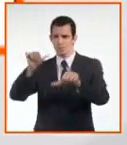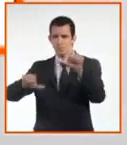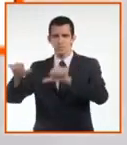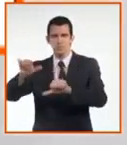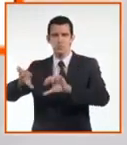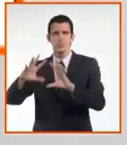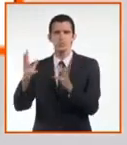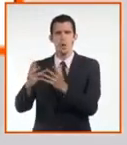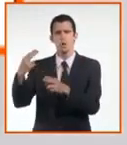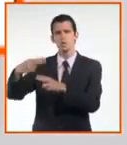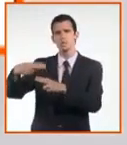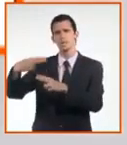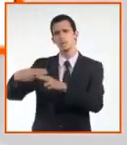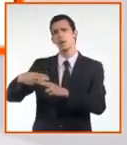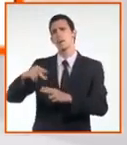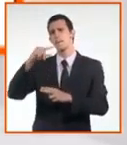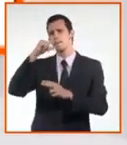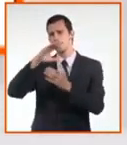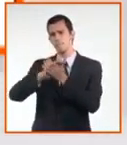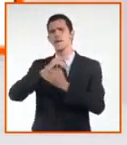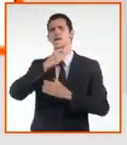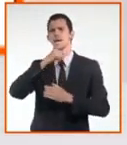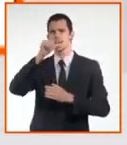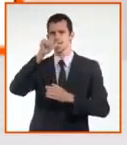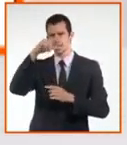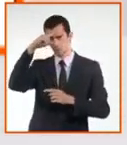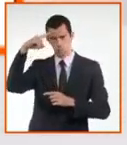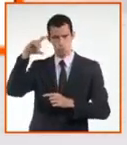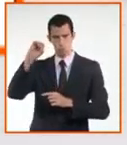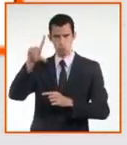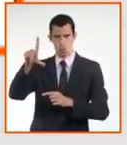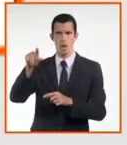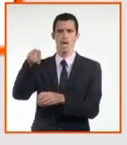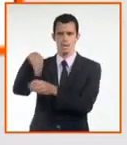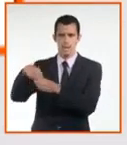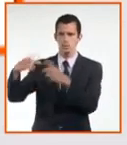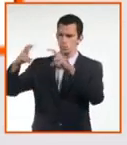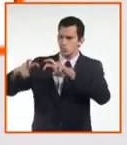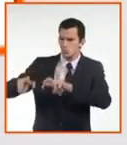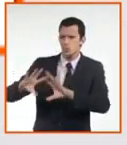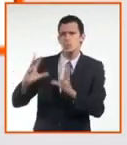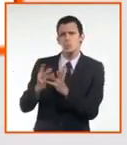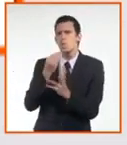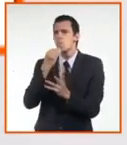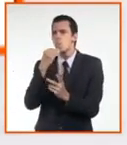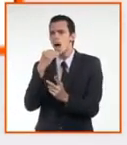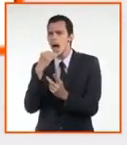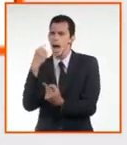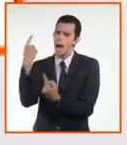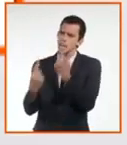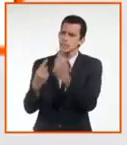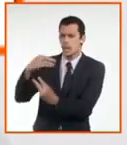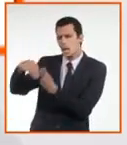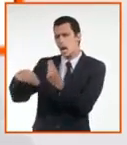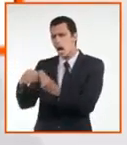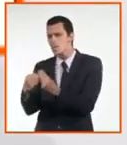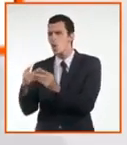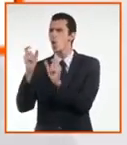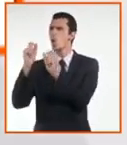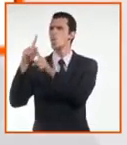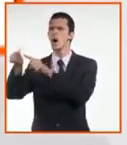con productos ya sustituidos otros que están se encuentran en estudio estabilidad en este momento 87 productos tienen